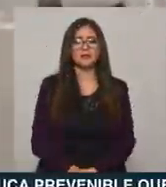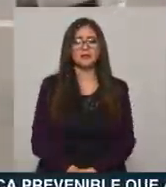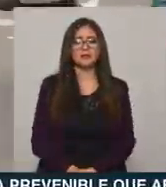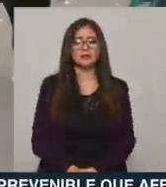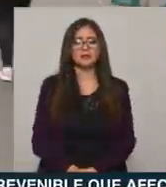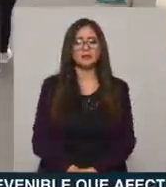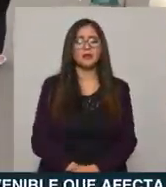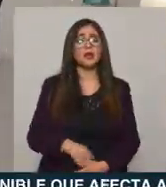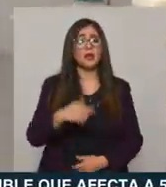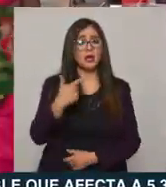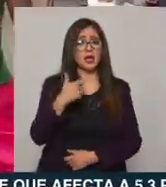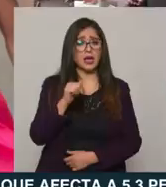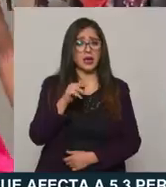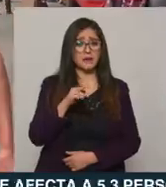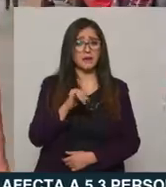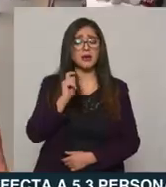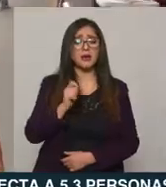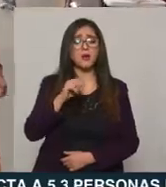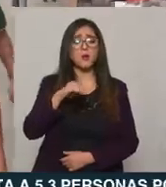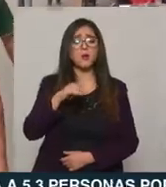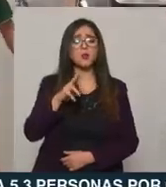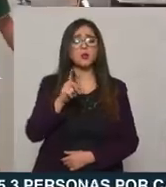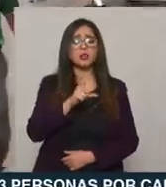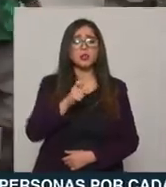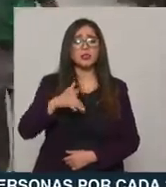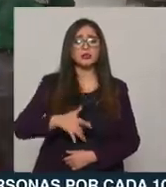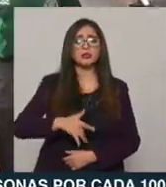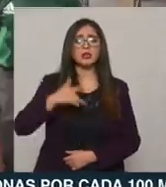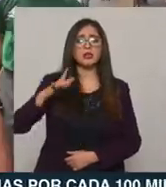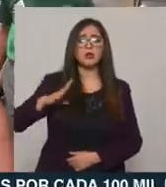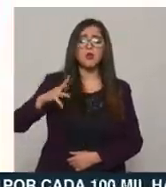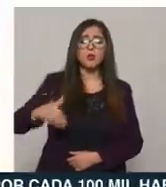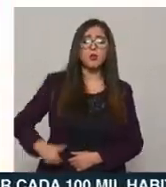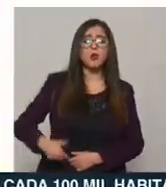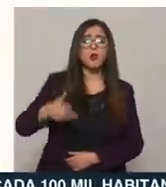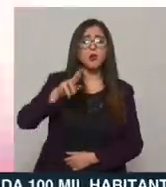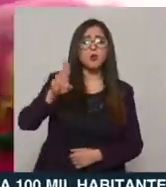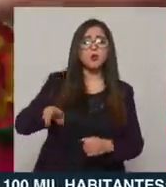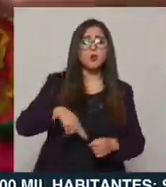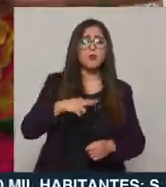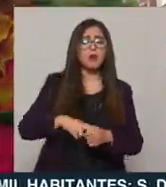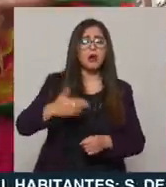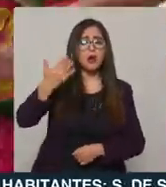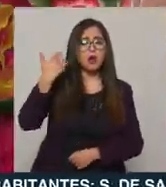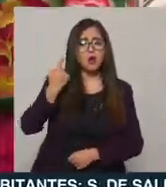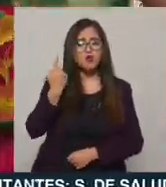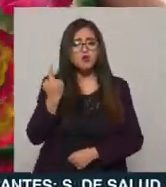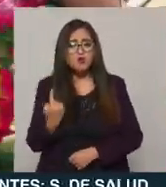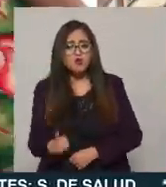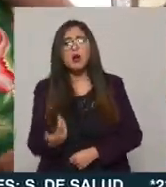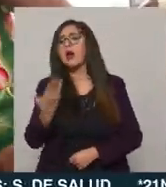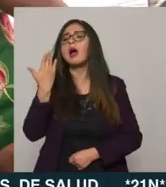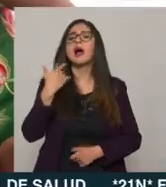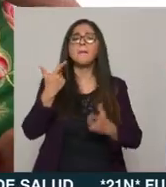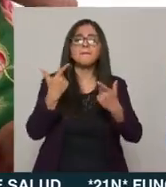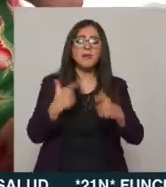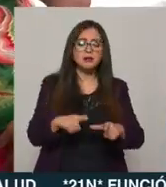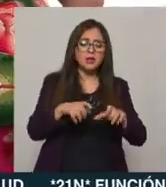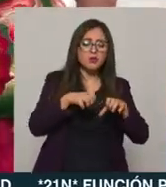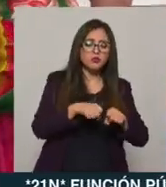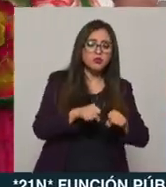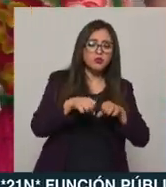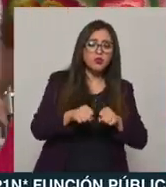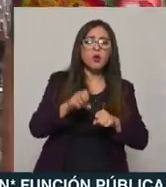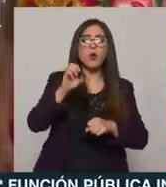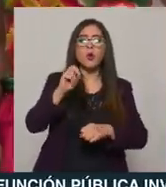Para Gaby, ser muxe es un honor, algo muy normal desde su niñez, cuando hacía pastelitos de lodo o vestía las botellas